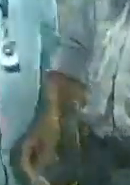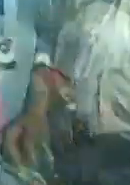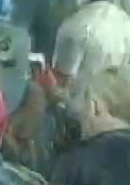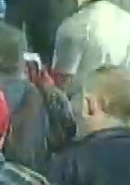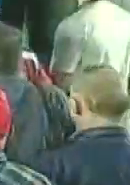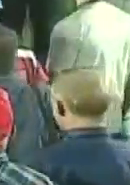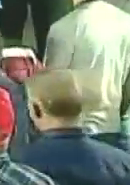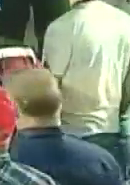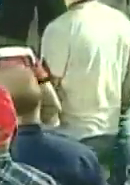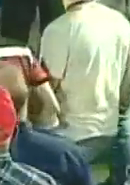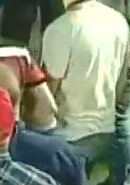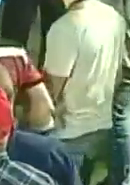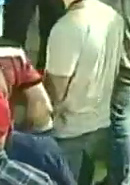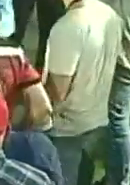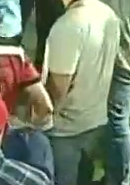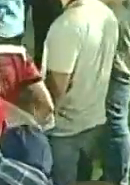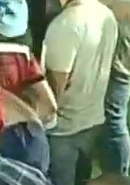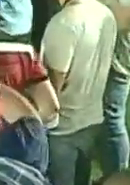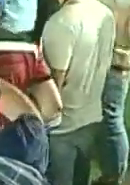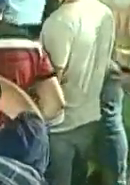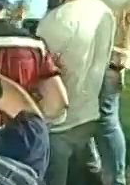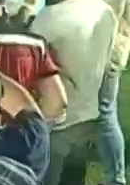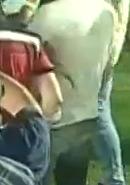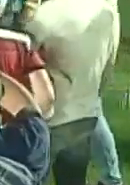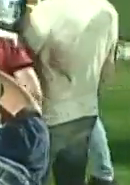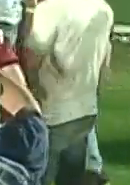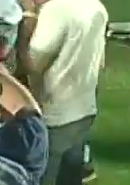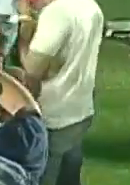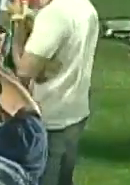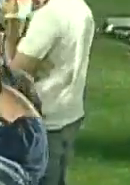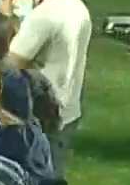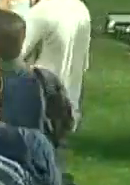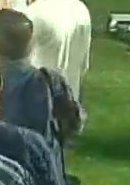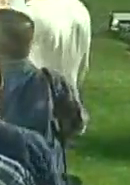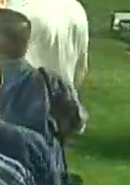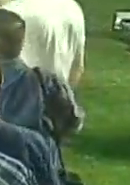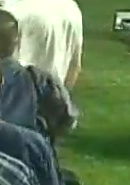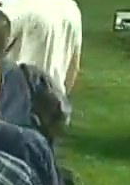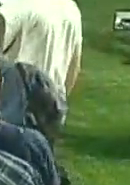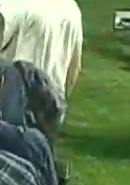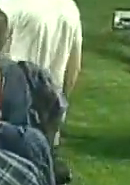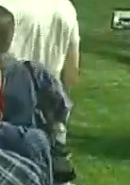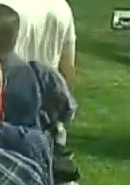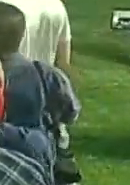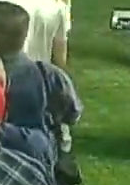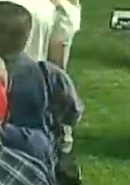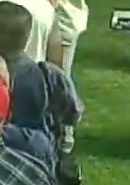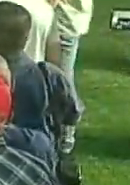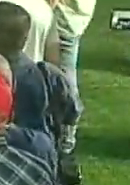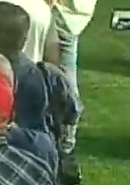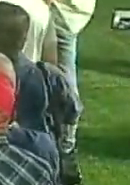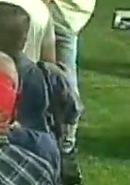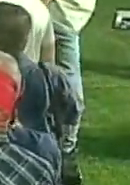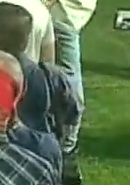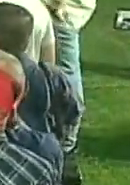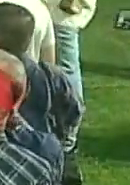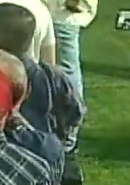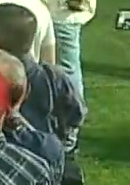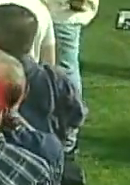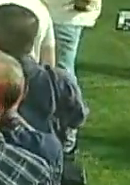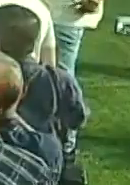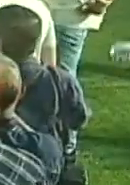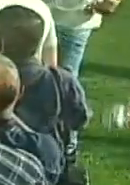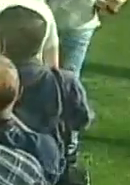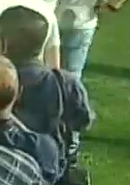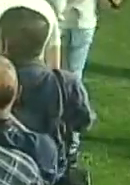Don José Ali Moleiro me entrevistó una mañana, al igual Francisco Díaz de estampa venezolana.